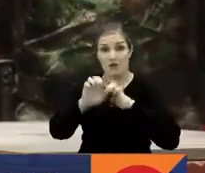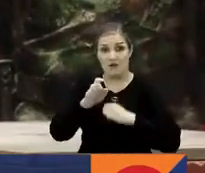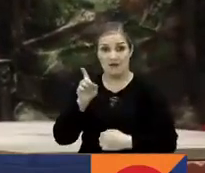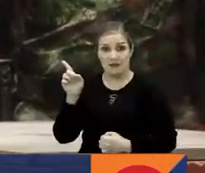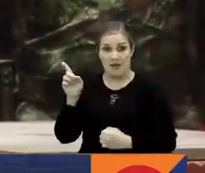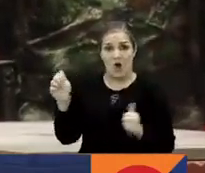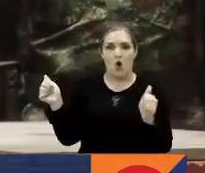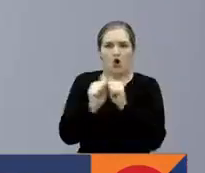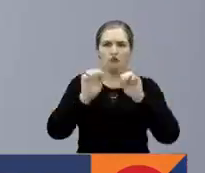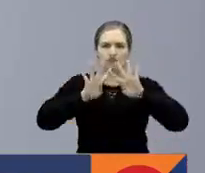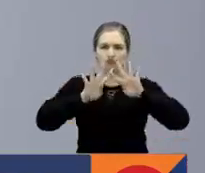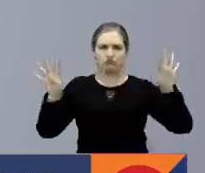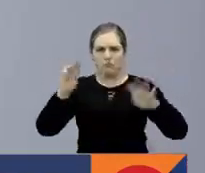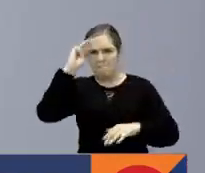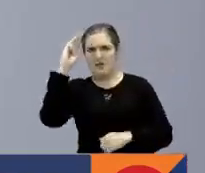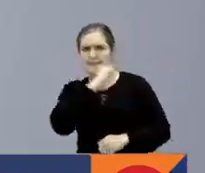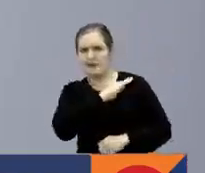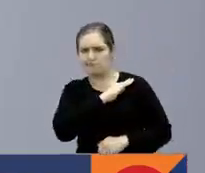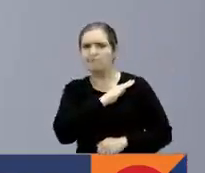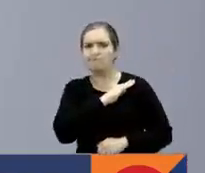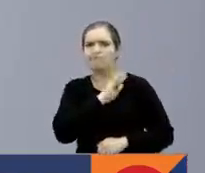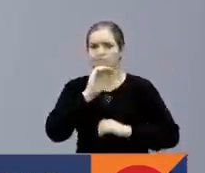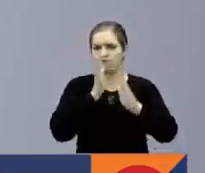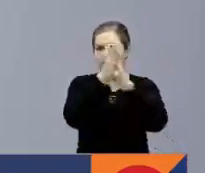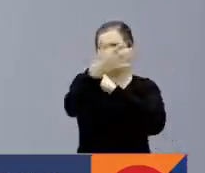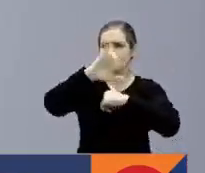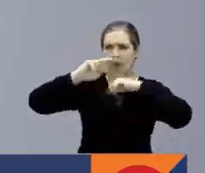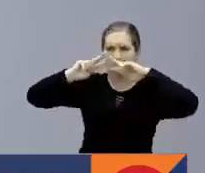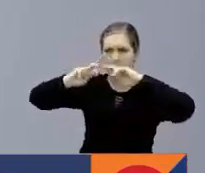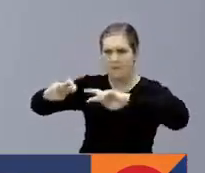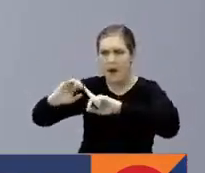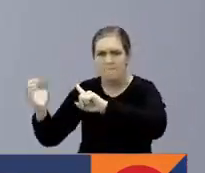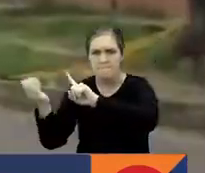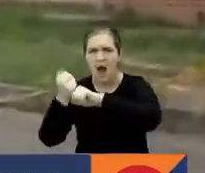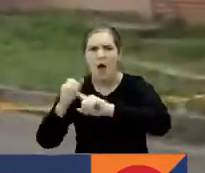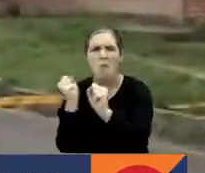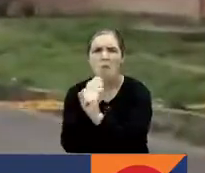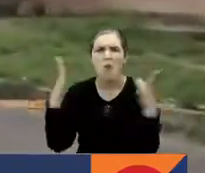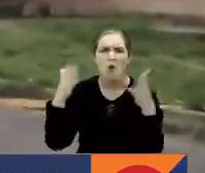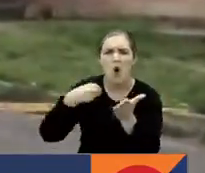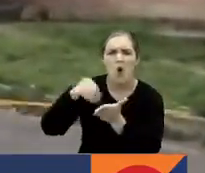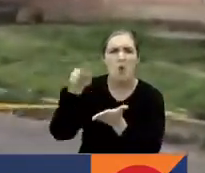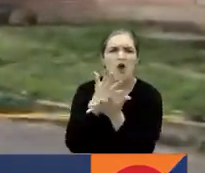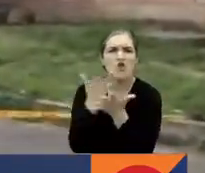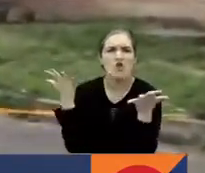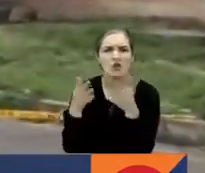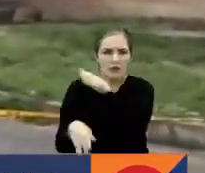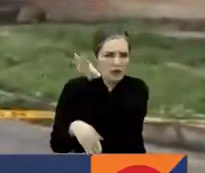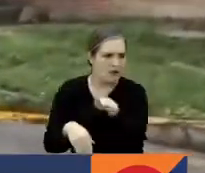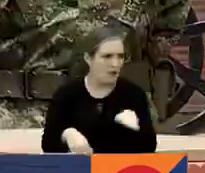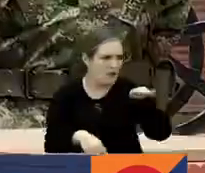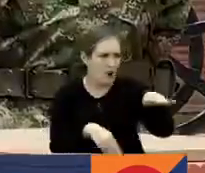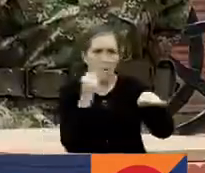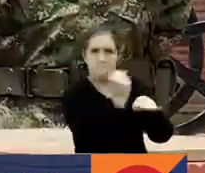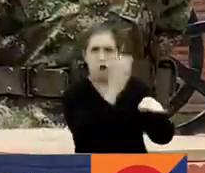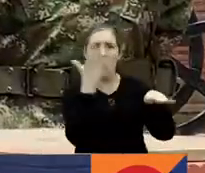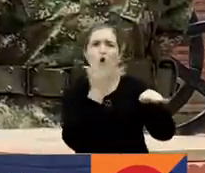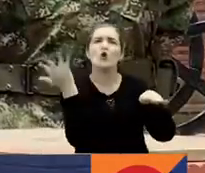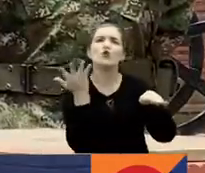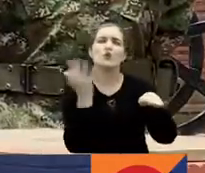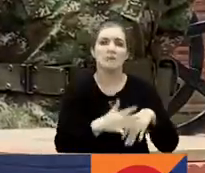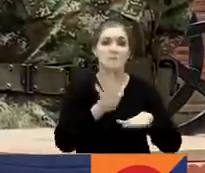cúpula de las Fuerzas Armadas aseguraron que están rastreando el armamento y el explosivo utilizado en la Brigada 30 de Norte de Santander. Se está